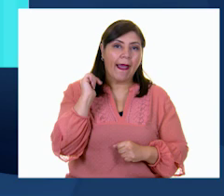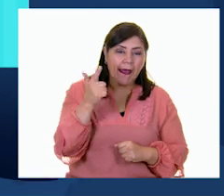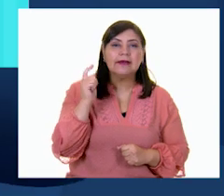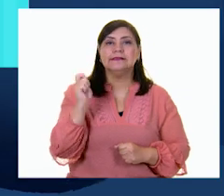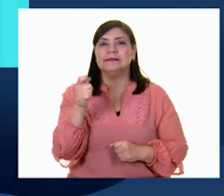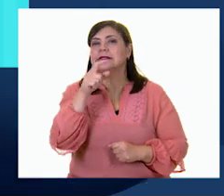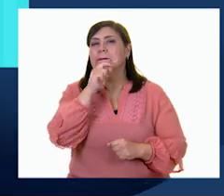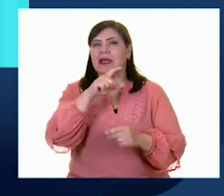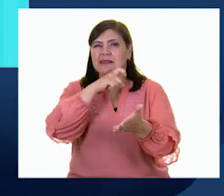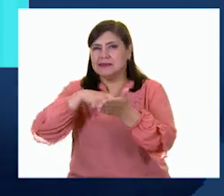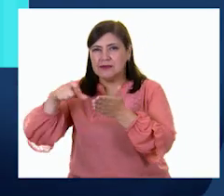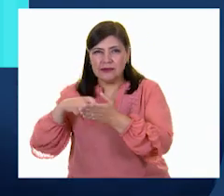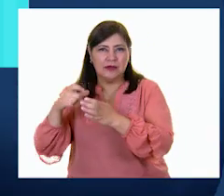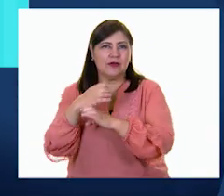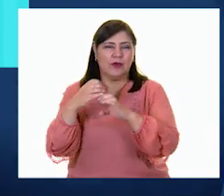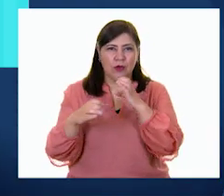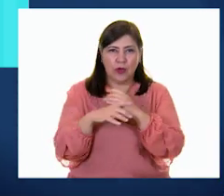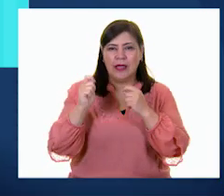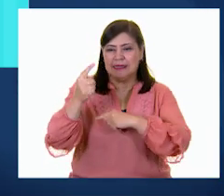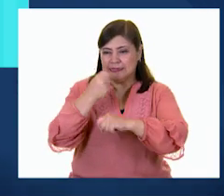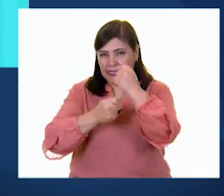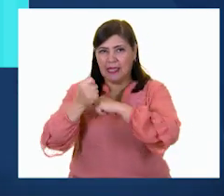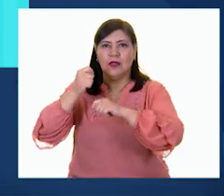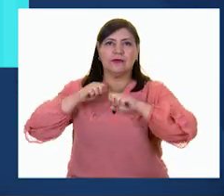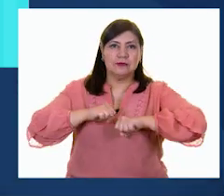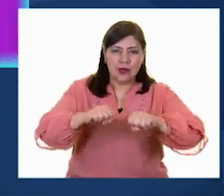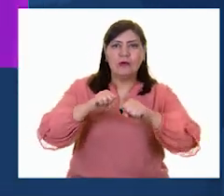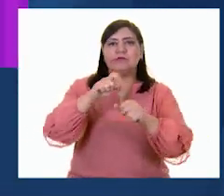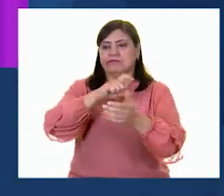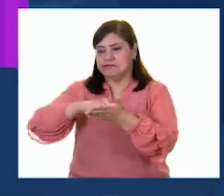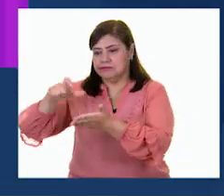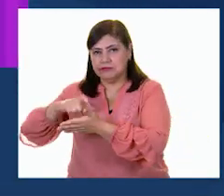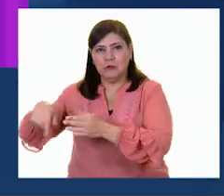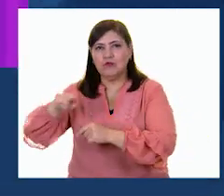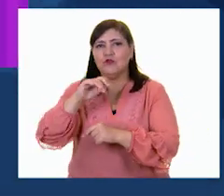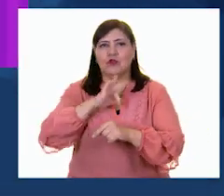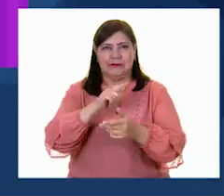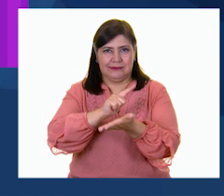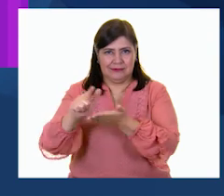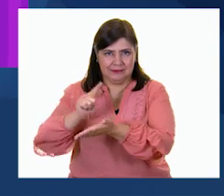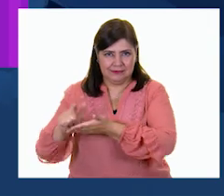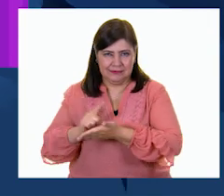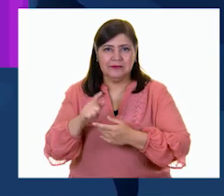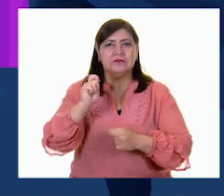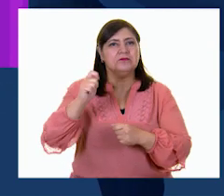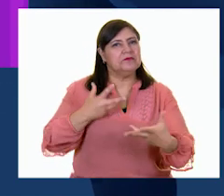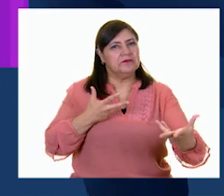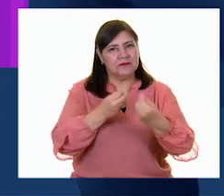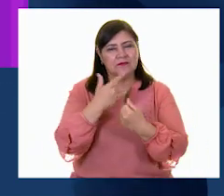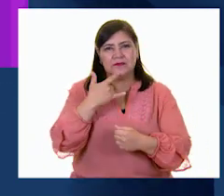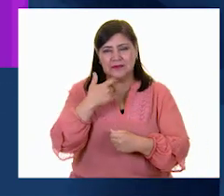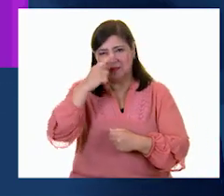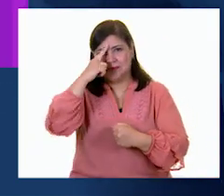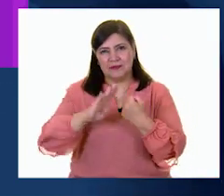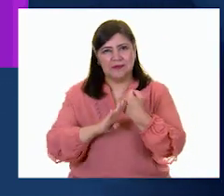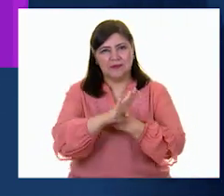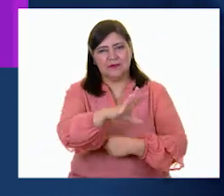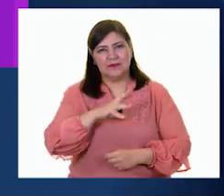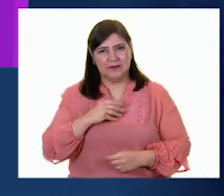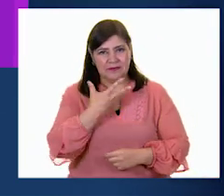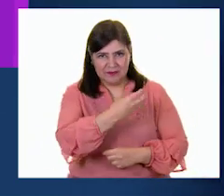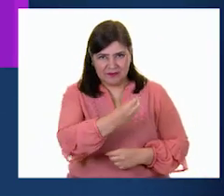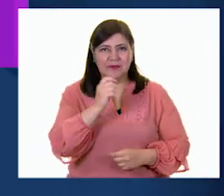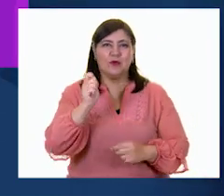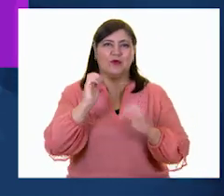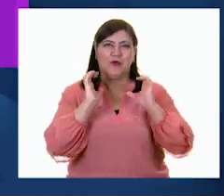las cosas que compres en la tienda o en el supermercado. Sigamos luchando juntos contra este virus, cuidándonos los